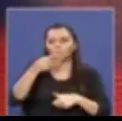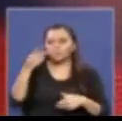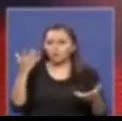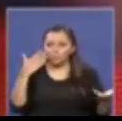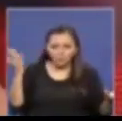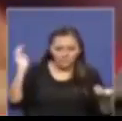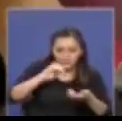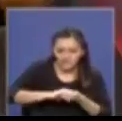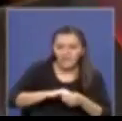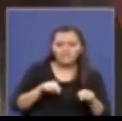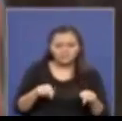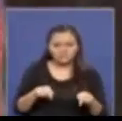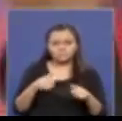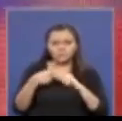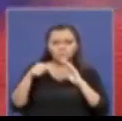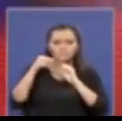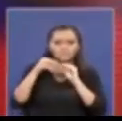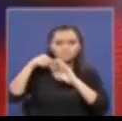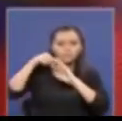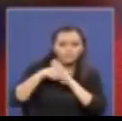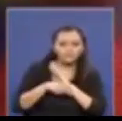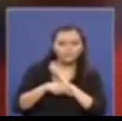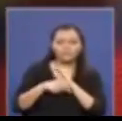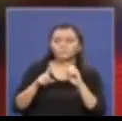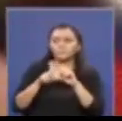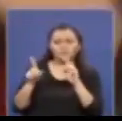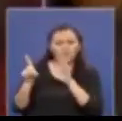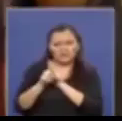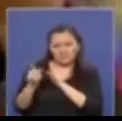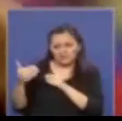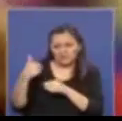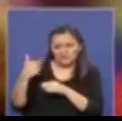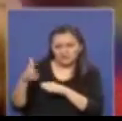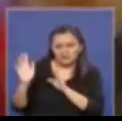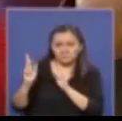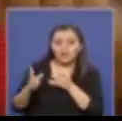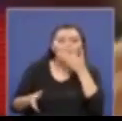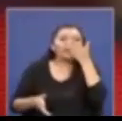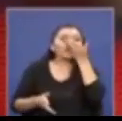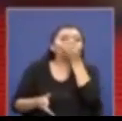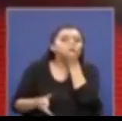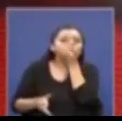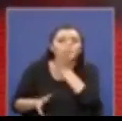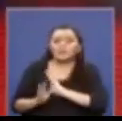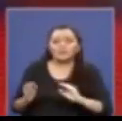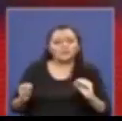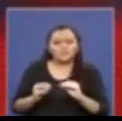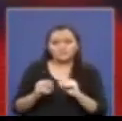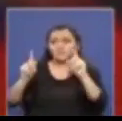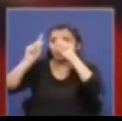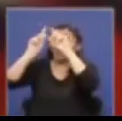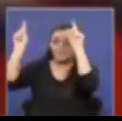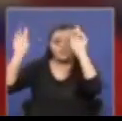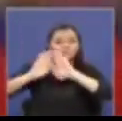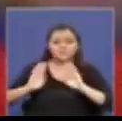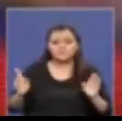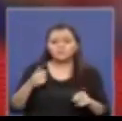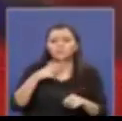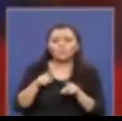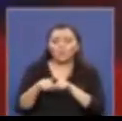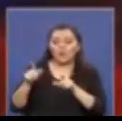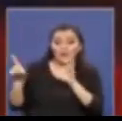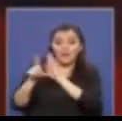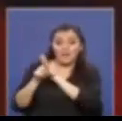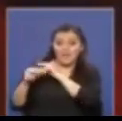de alianza público y privada, y siempre ha podido invertir el sector privado, pero hacen es politiquería, no actúan como empresarios. Es como cuando hablan de la ley de